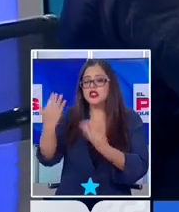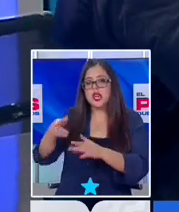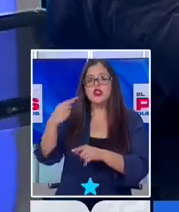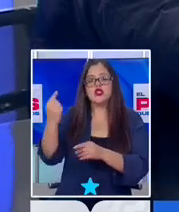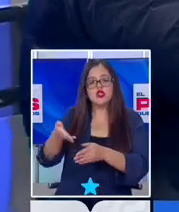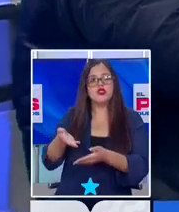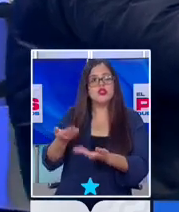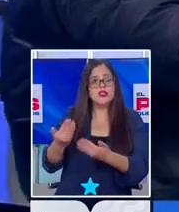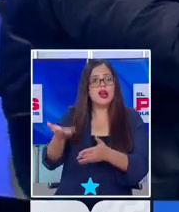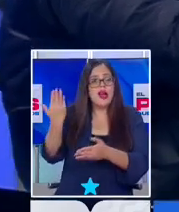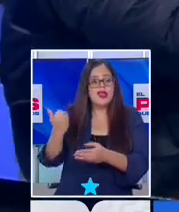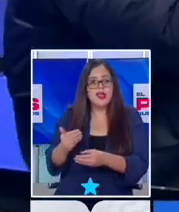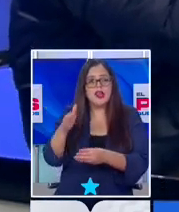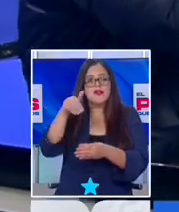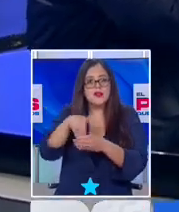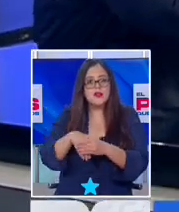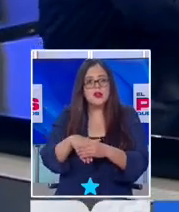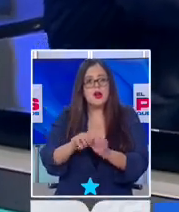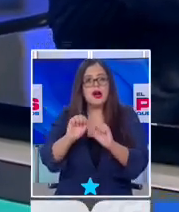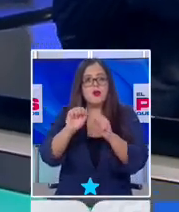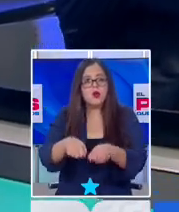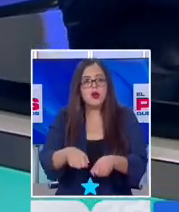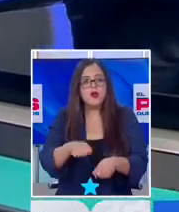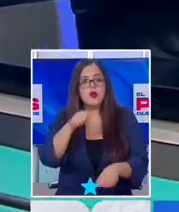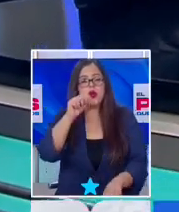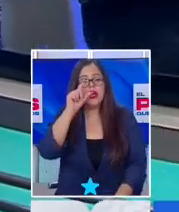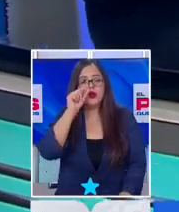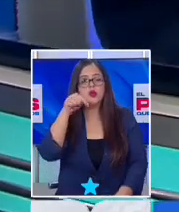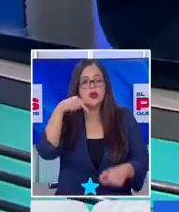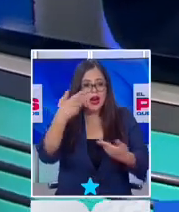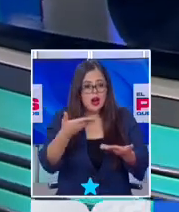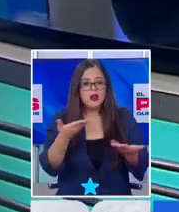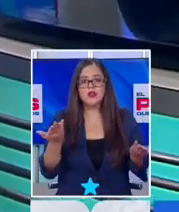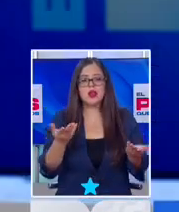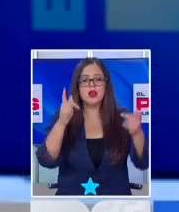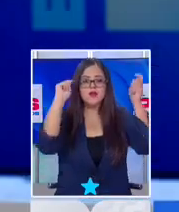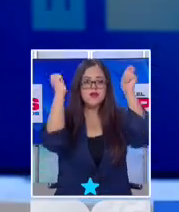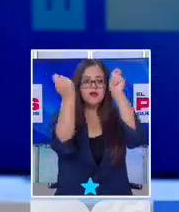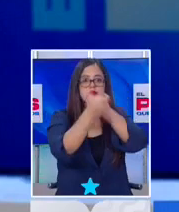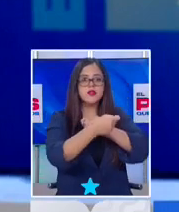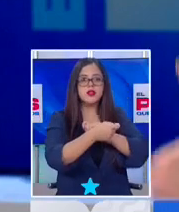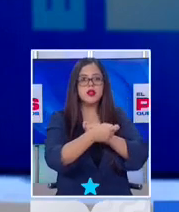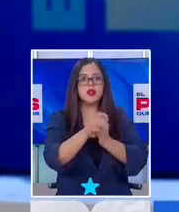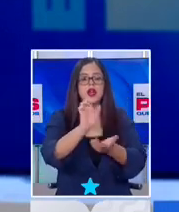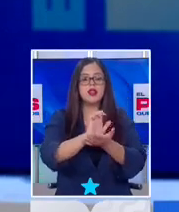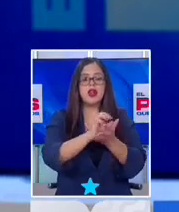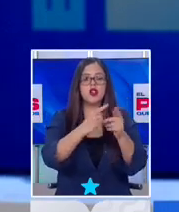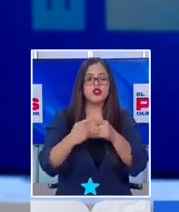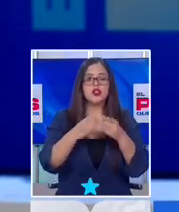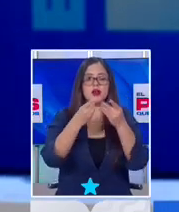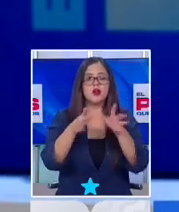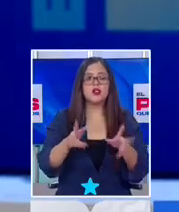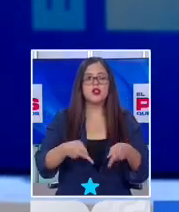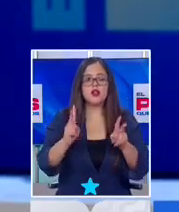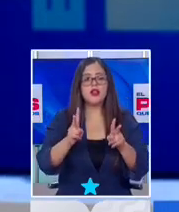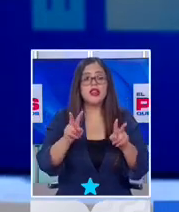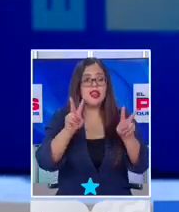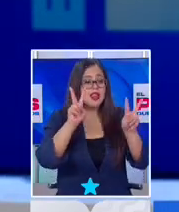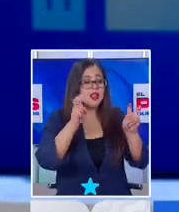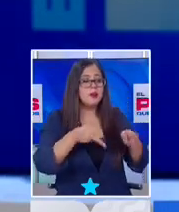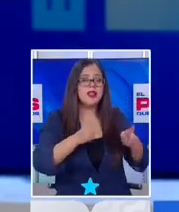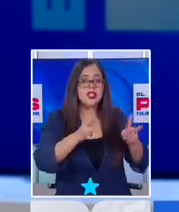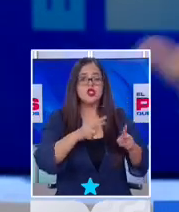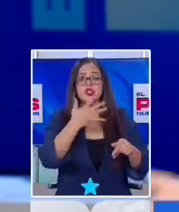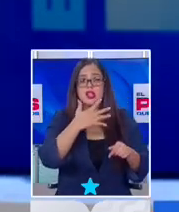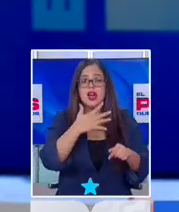en octubre ahora lo que estamos ganando es un cambio de paradigma cambiar un estado social democrático de derechos conseguir que el agua sea un derecho humano